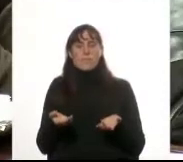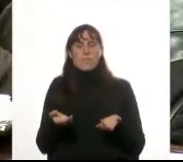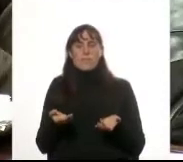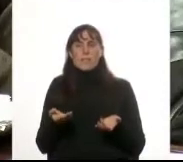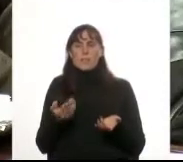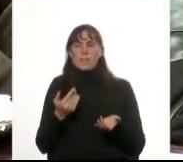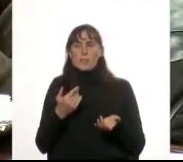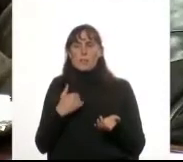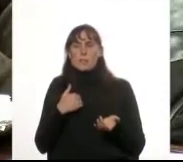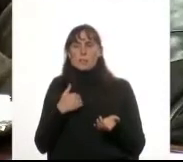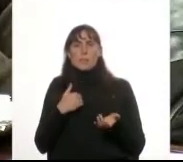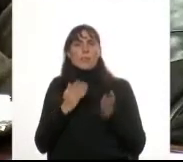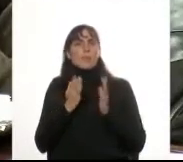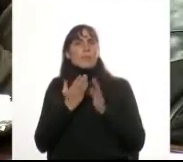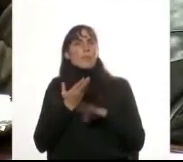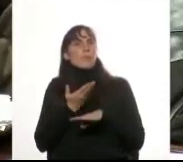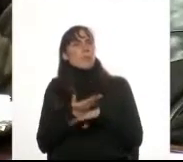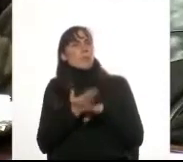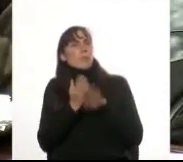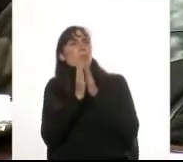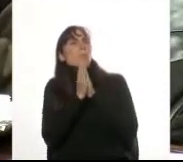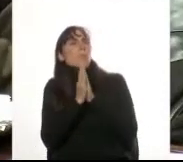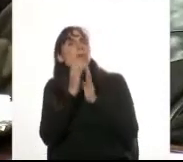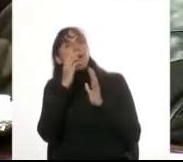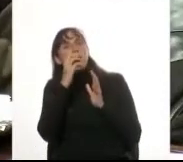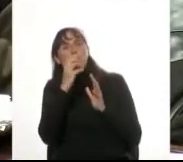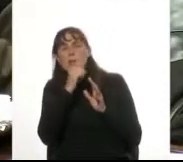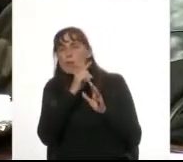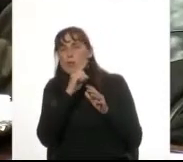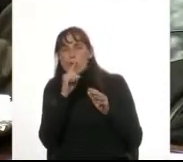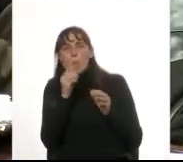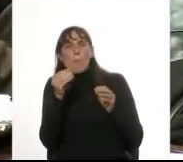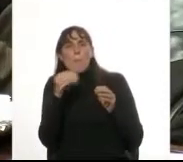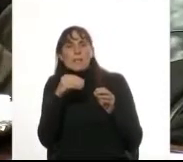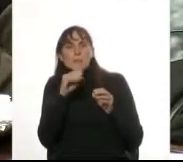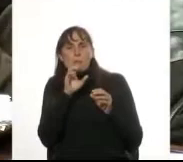Ruego, por favor, no cultivar el odio.